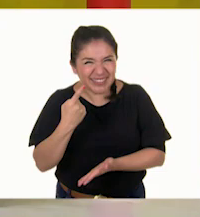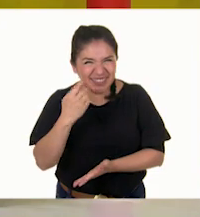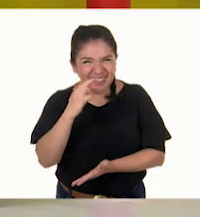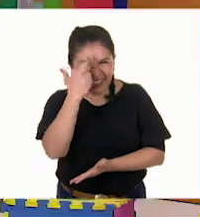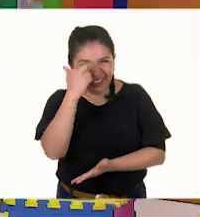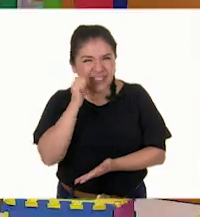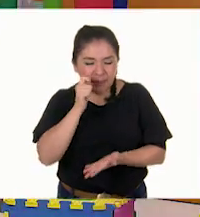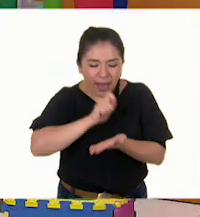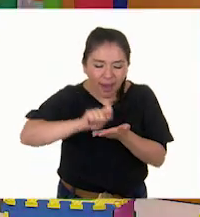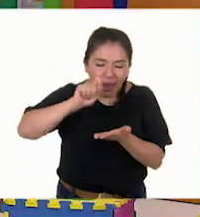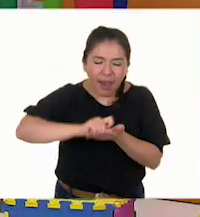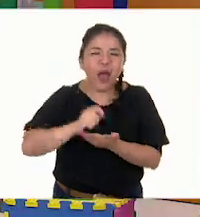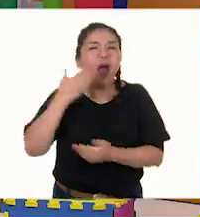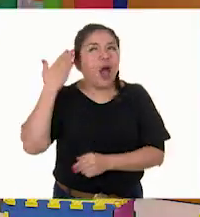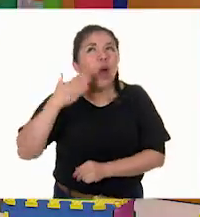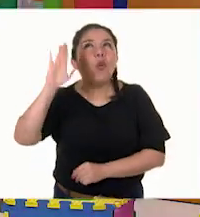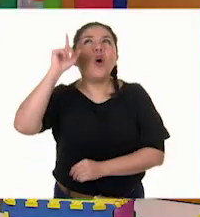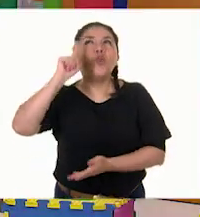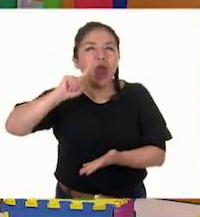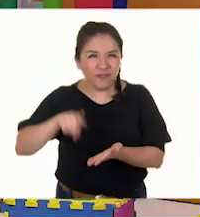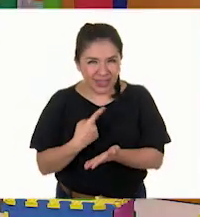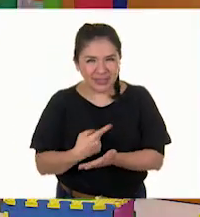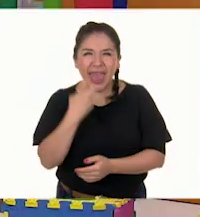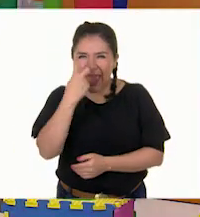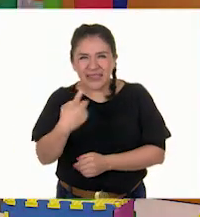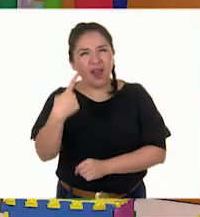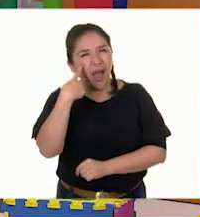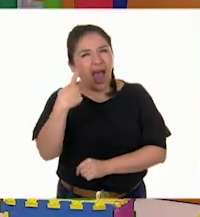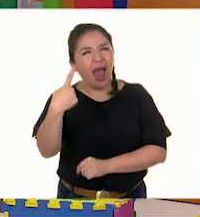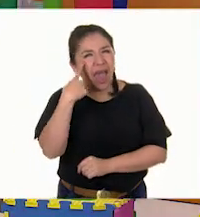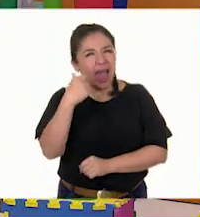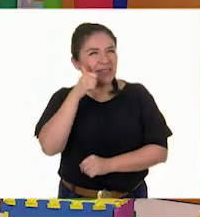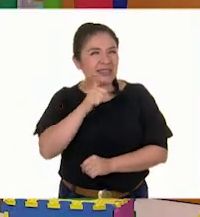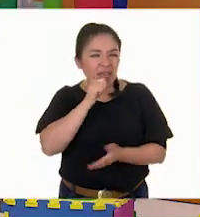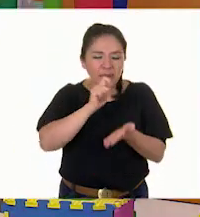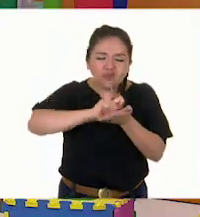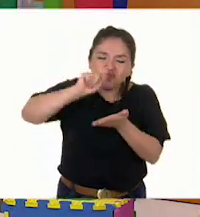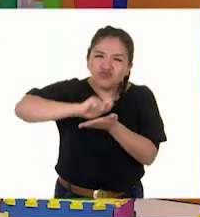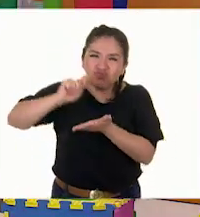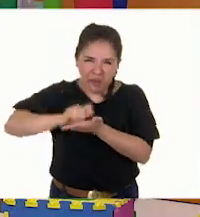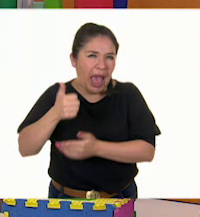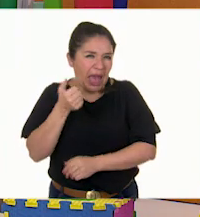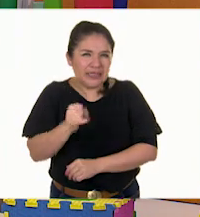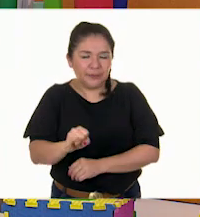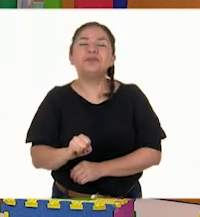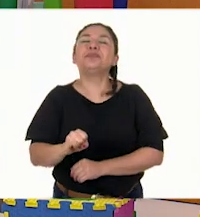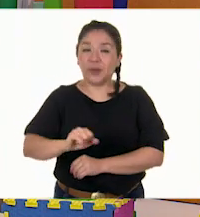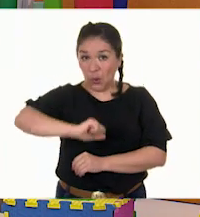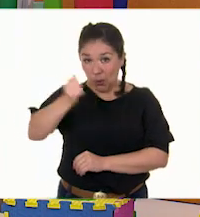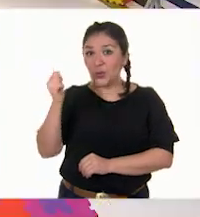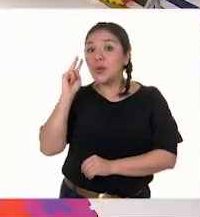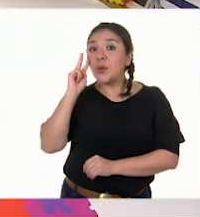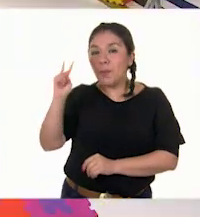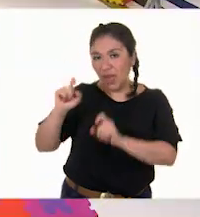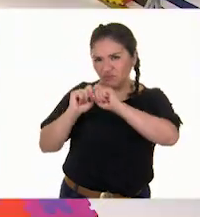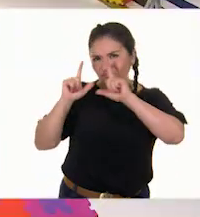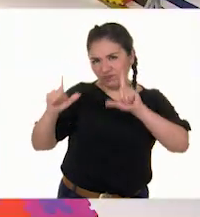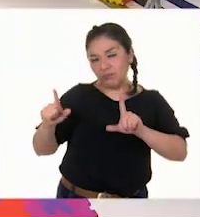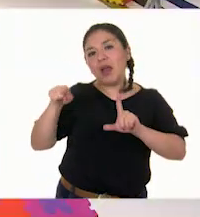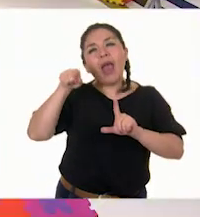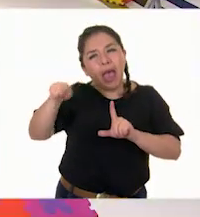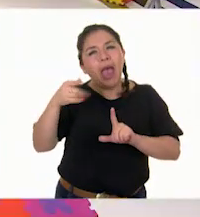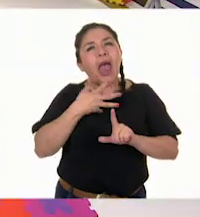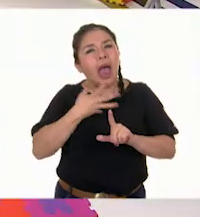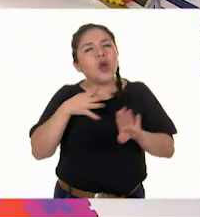¡Ándale! Ese tipo de frases son muy comunes, ¿verdad? Vamos a ver la siguiente imagen, donde vamos a